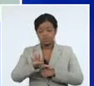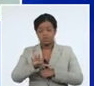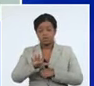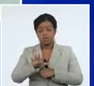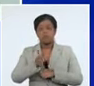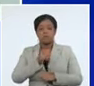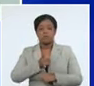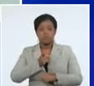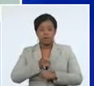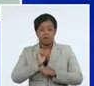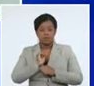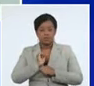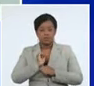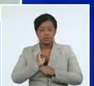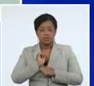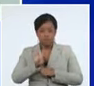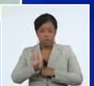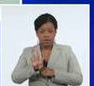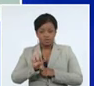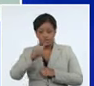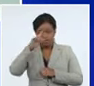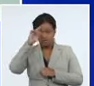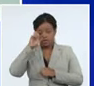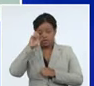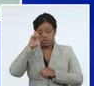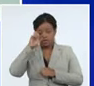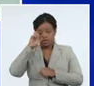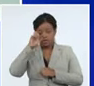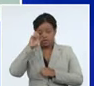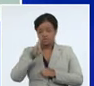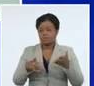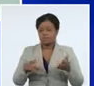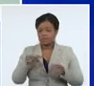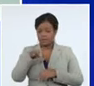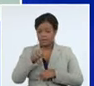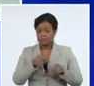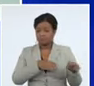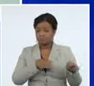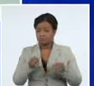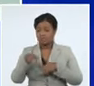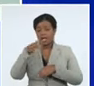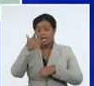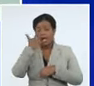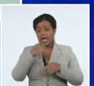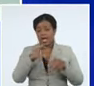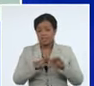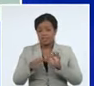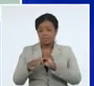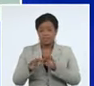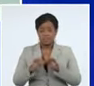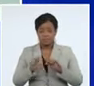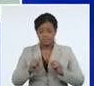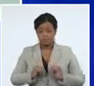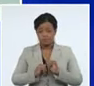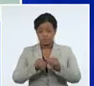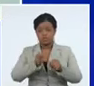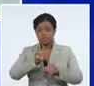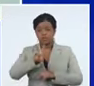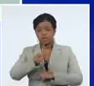y San Luis 2, esto es en la provincia de Pinar del Río, está reportando 31 casos